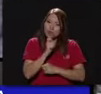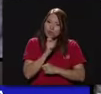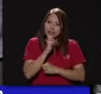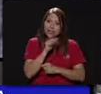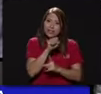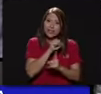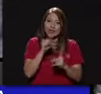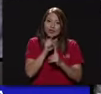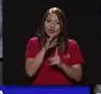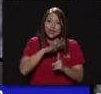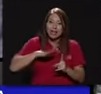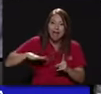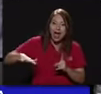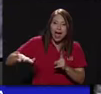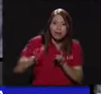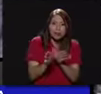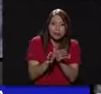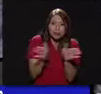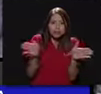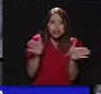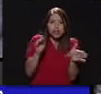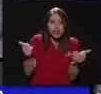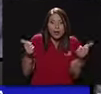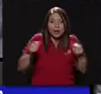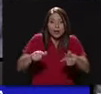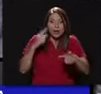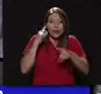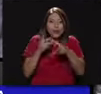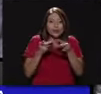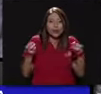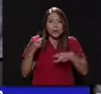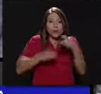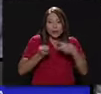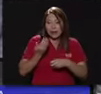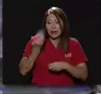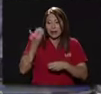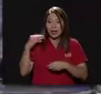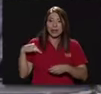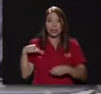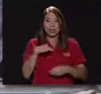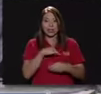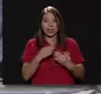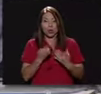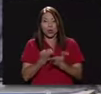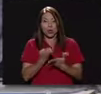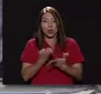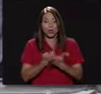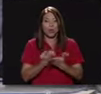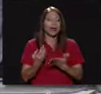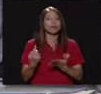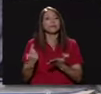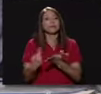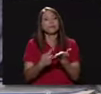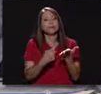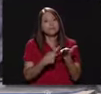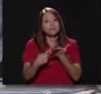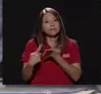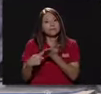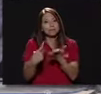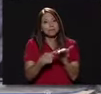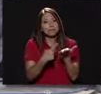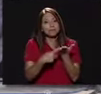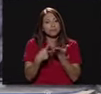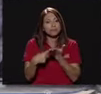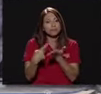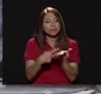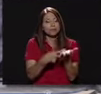atender X o Y problema. Recientemente el Ministerio de Economía estuvo discutiendo y